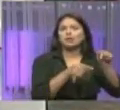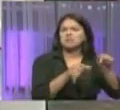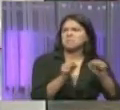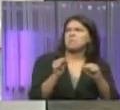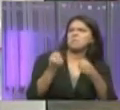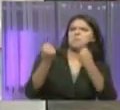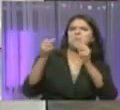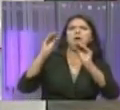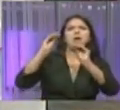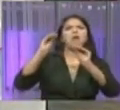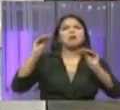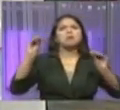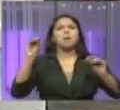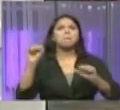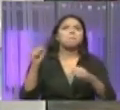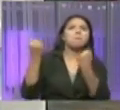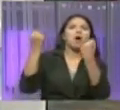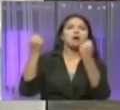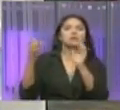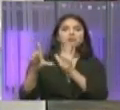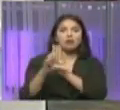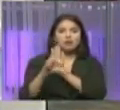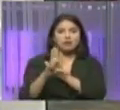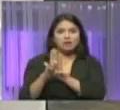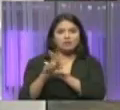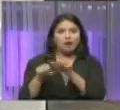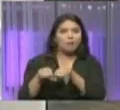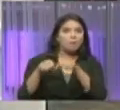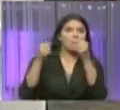llaman al desacato de las leyes.